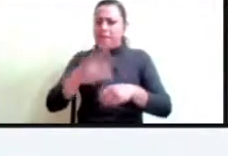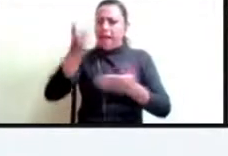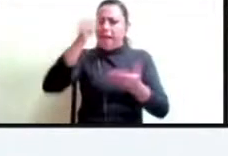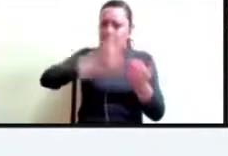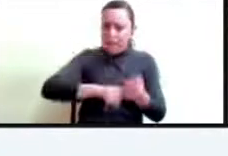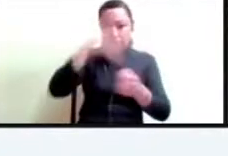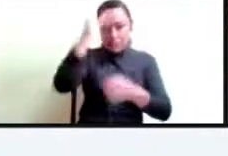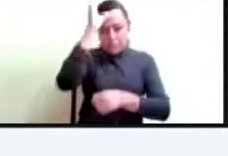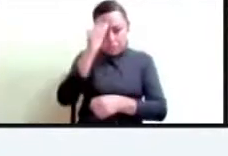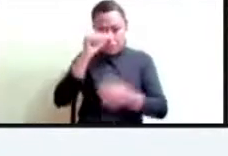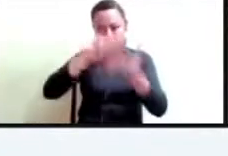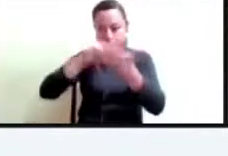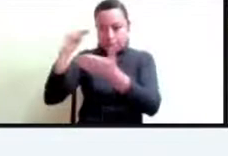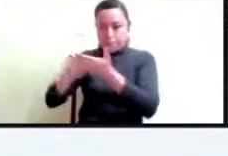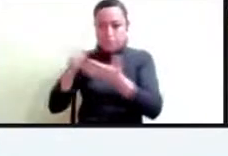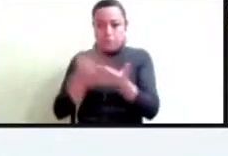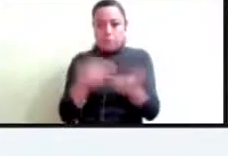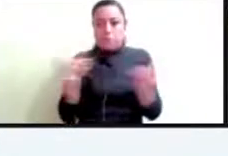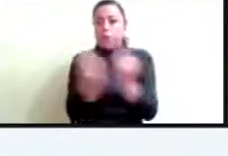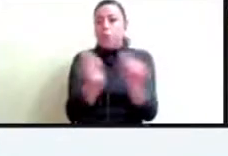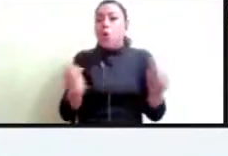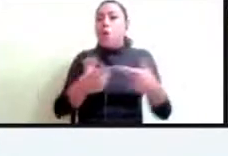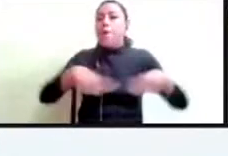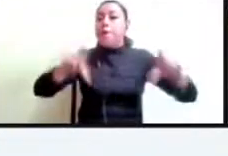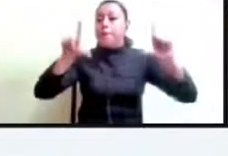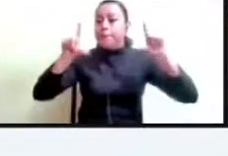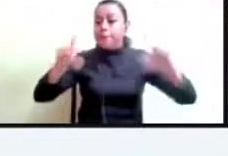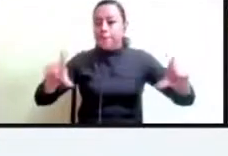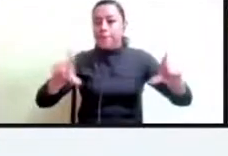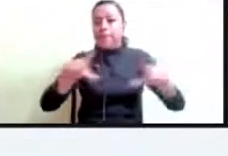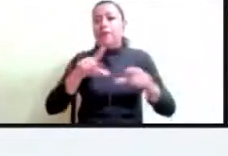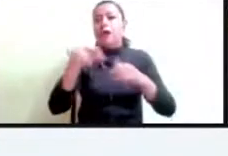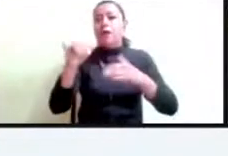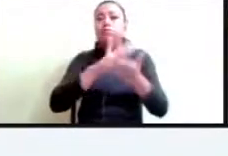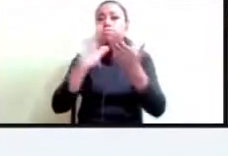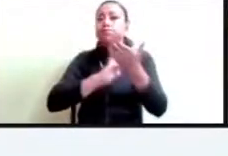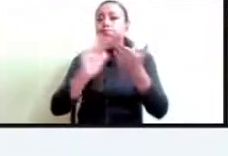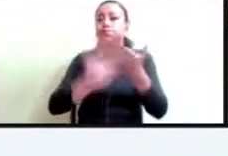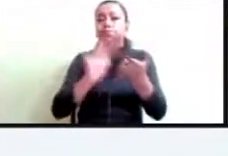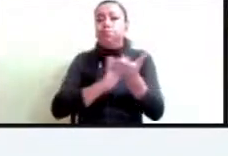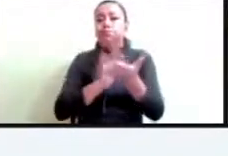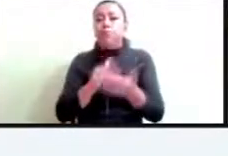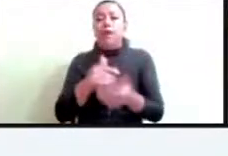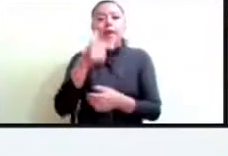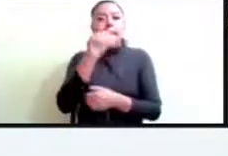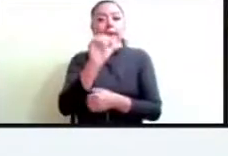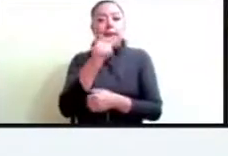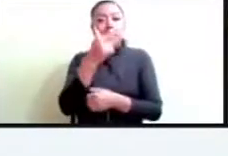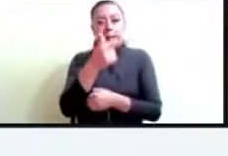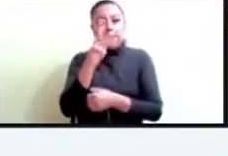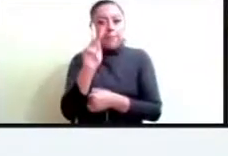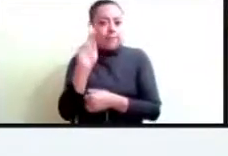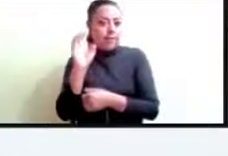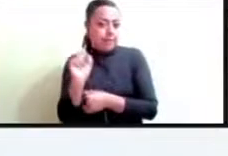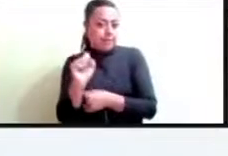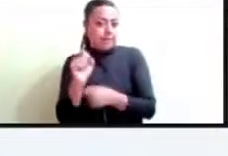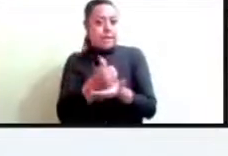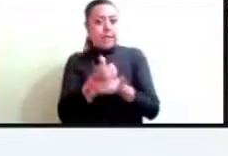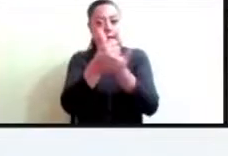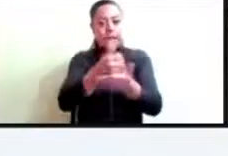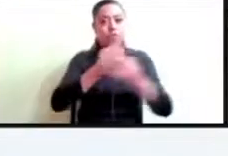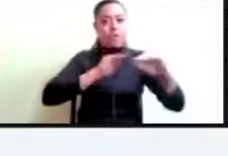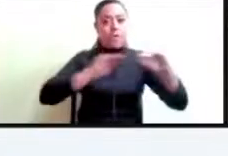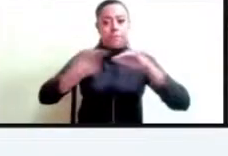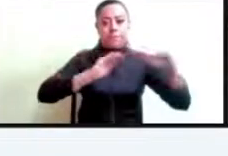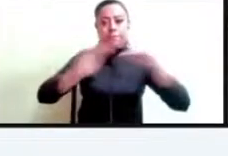con plataformas de navegación asistidas por el GPS y coadyuvar a la mejora de la movilidad de esta capital.